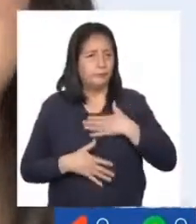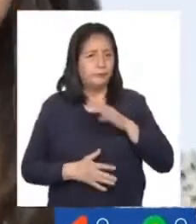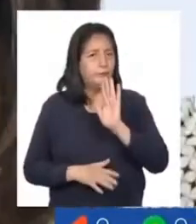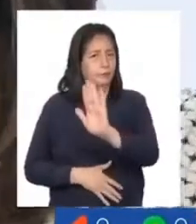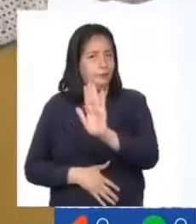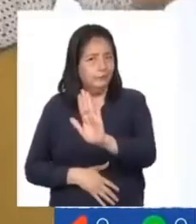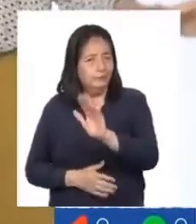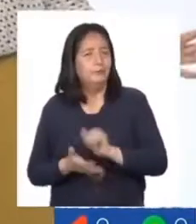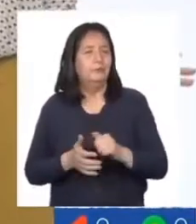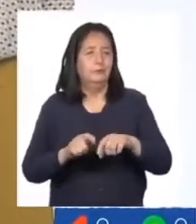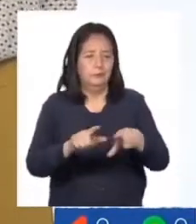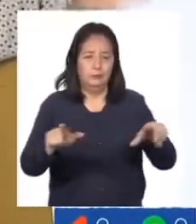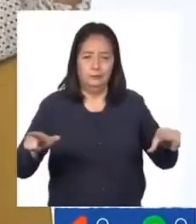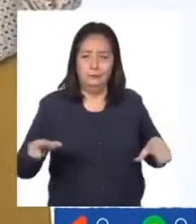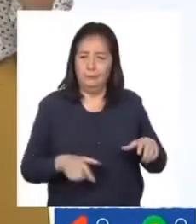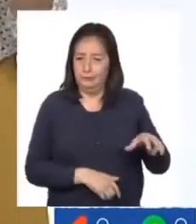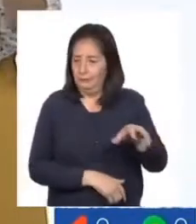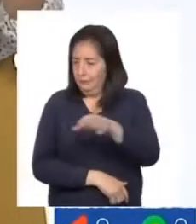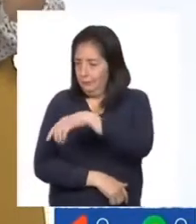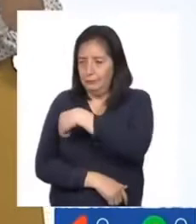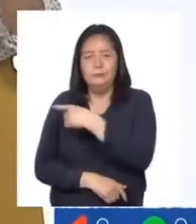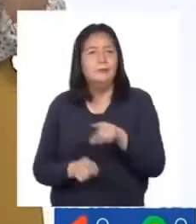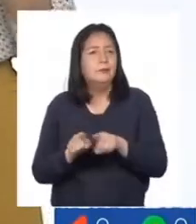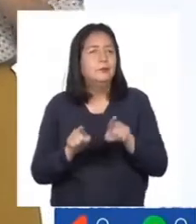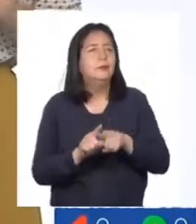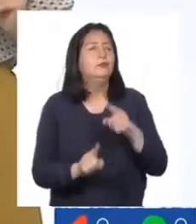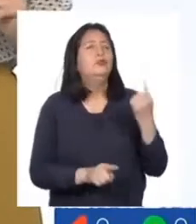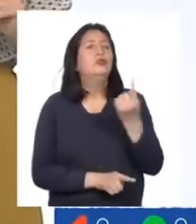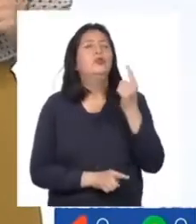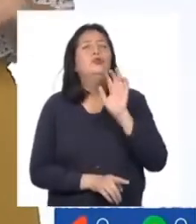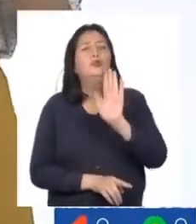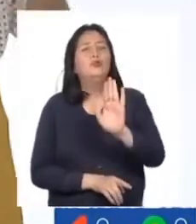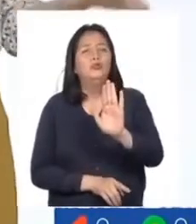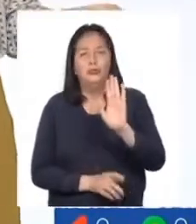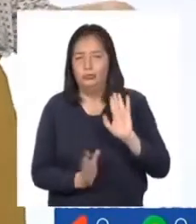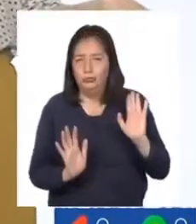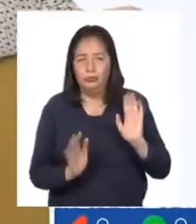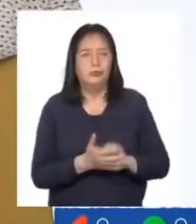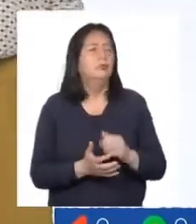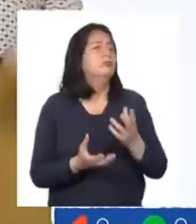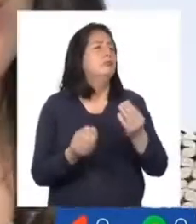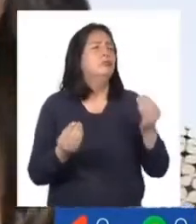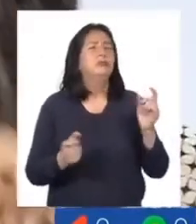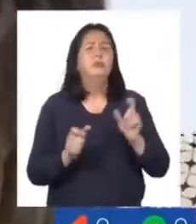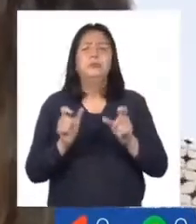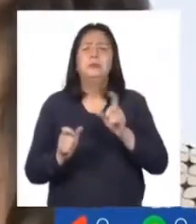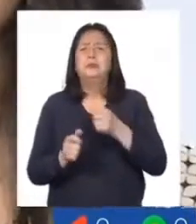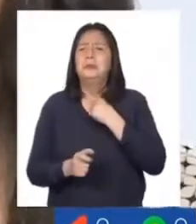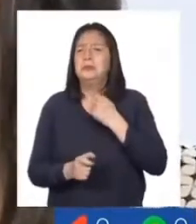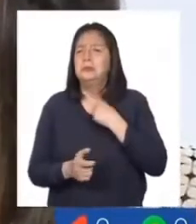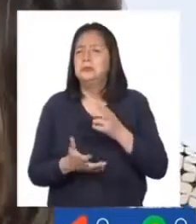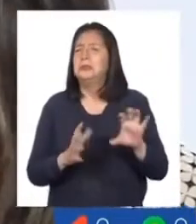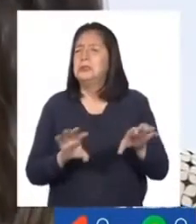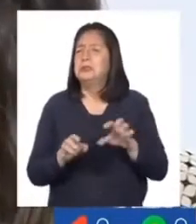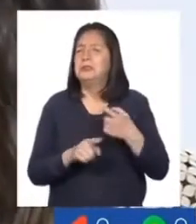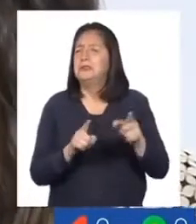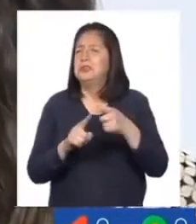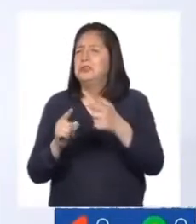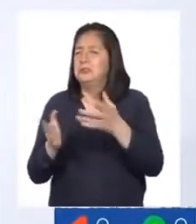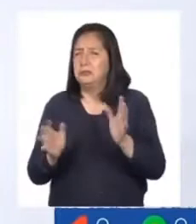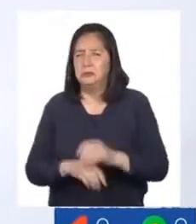suyo, el espacio que los rodea también es únicamente suyo. A muchas personas les gusta hacer cosas